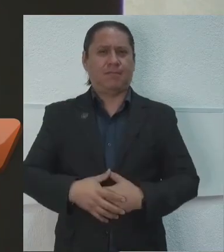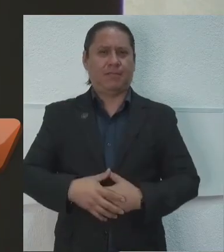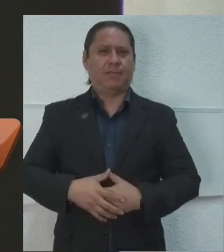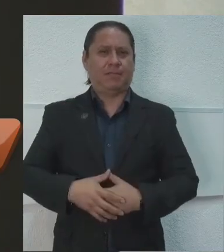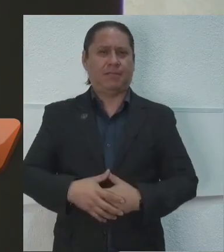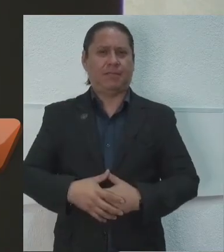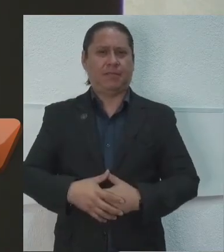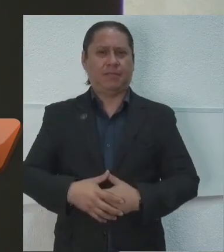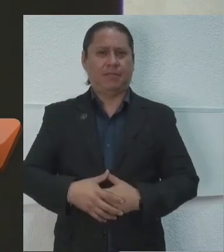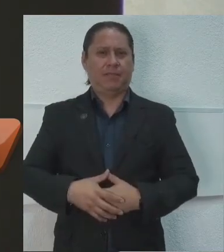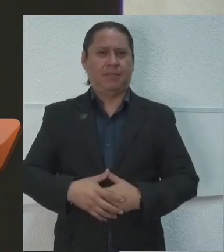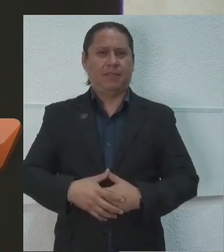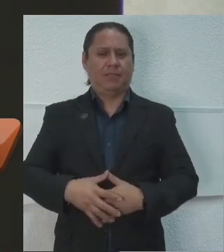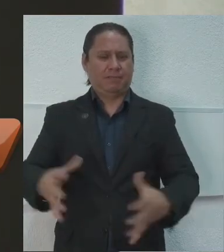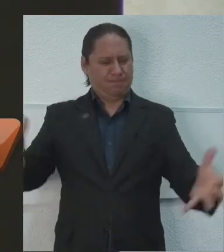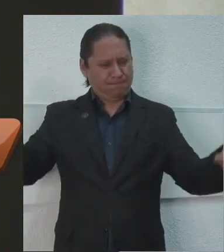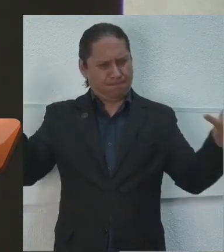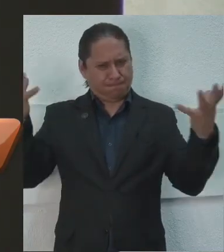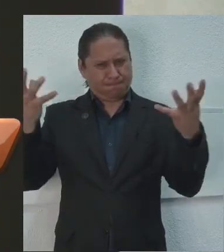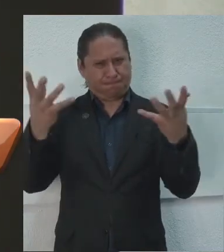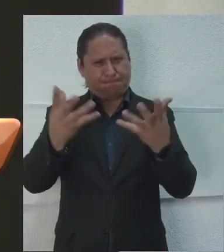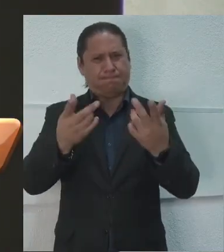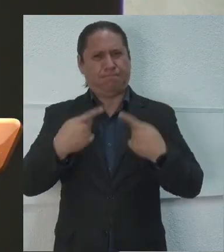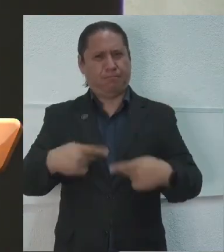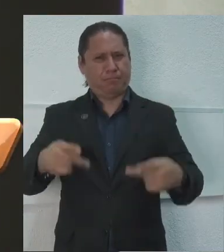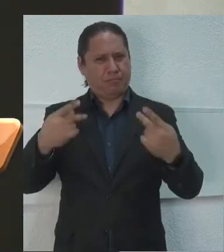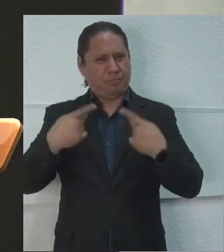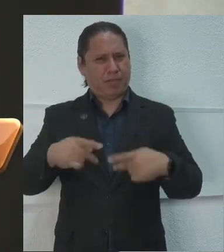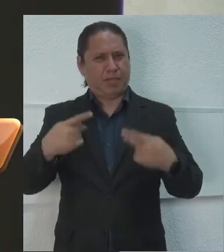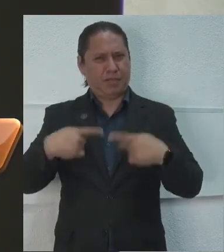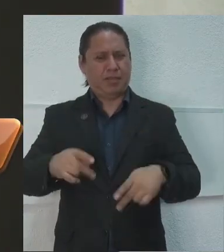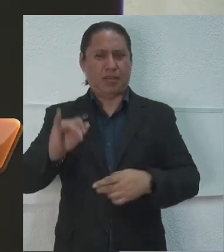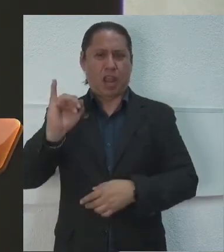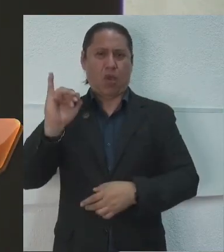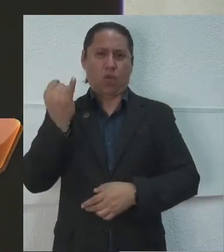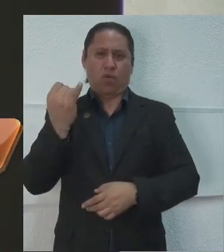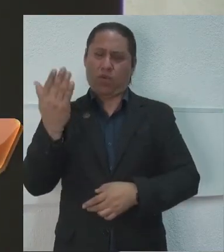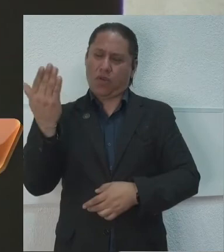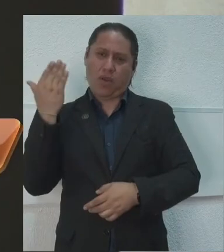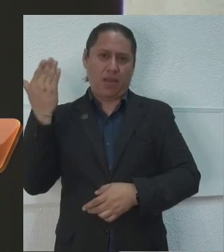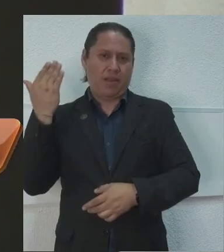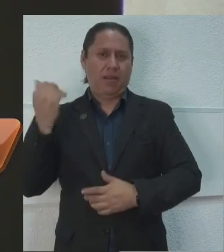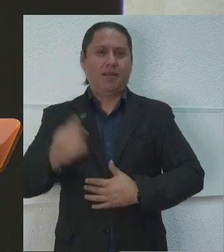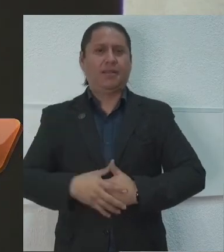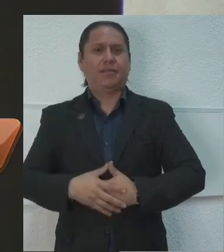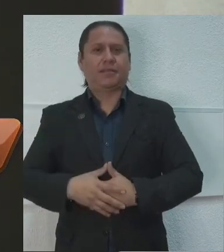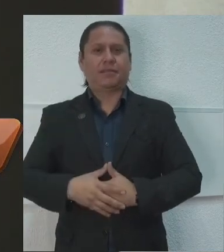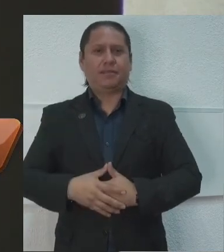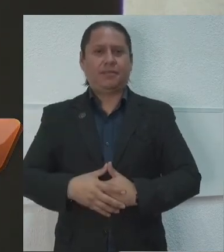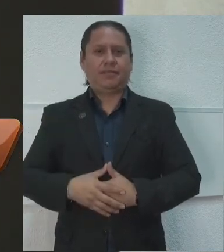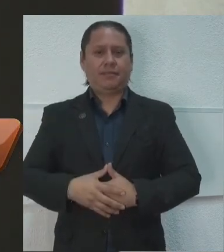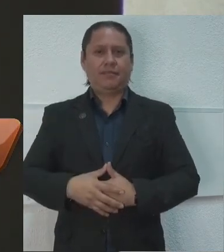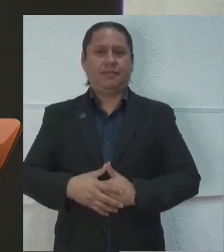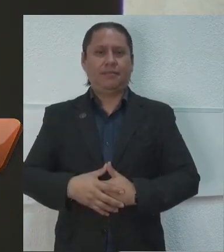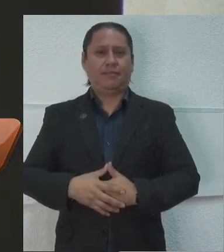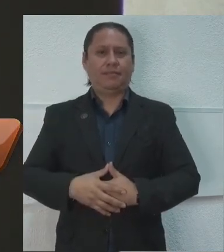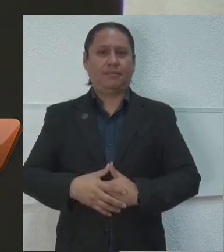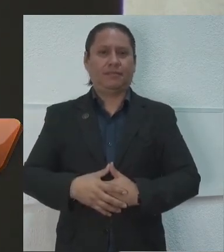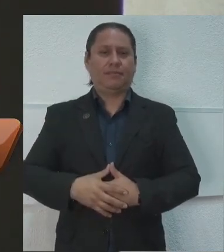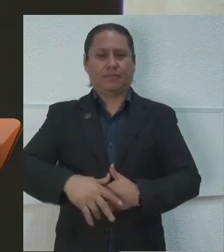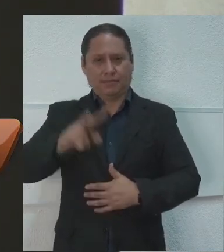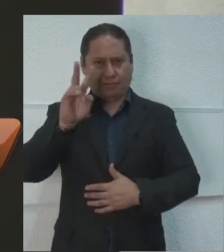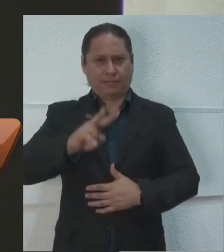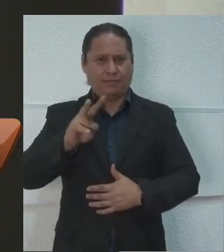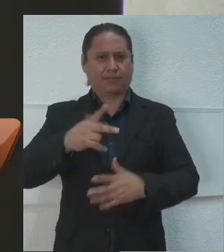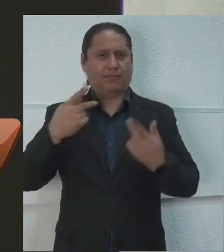apenas, una arrasadora mayoría en las elecciones de junio pasado. Y el pueblo cobra las